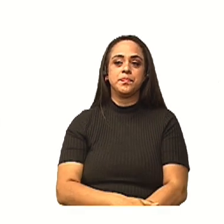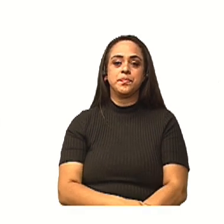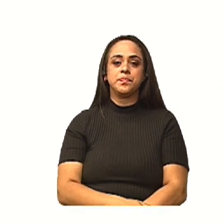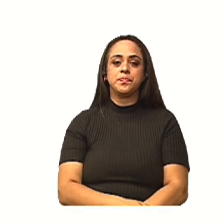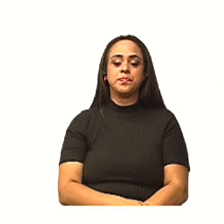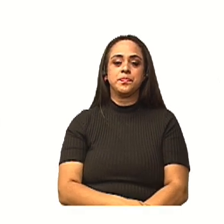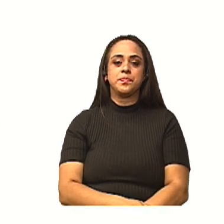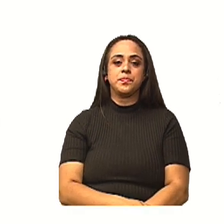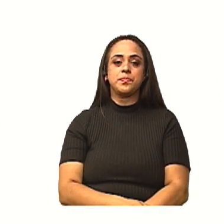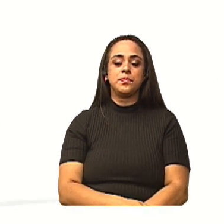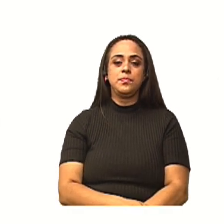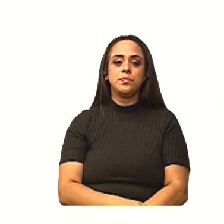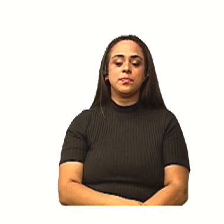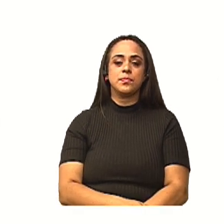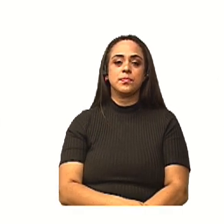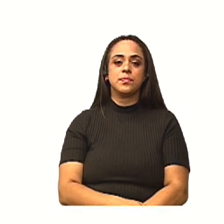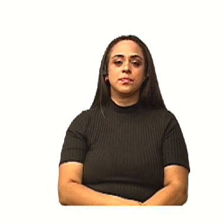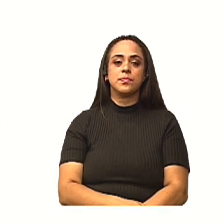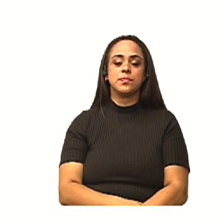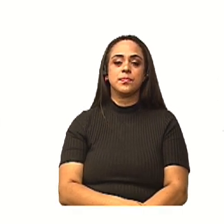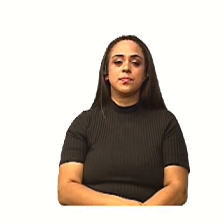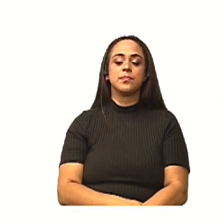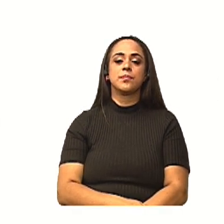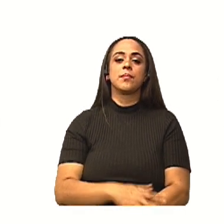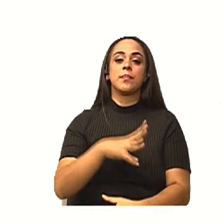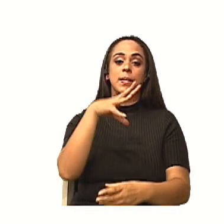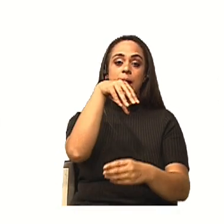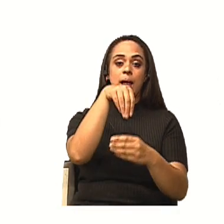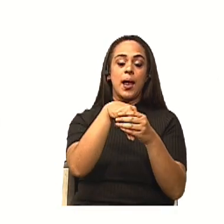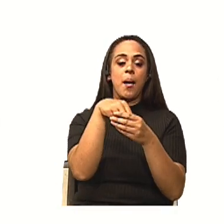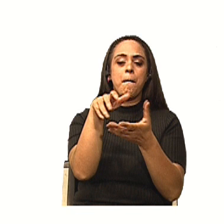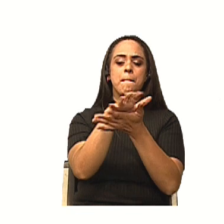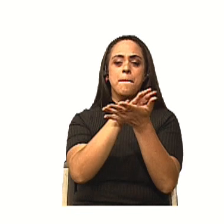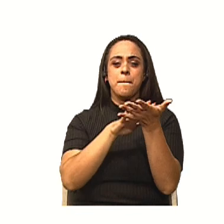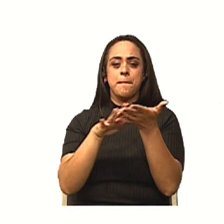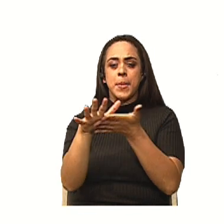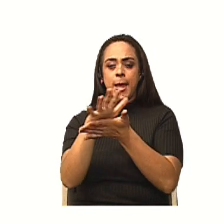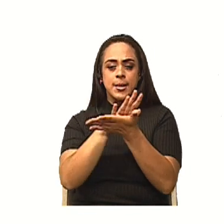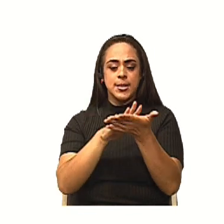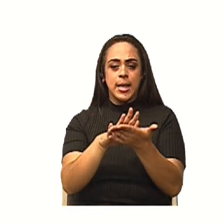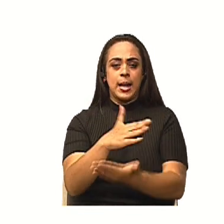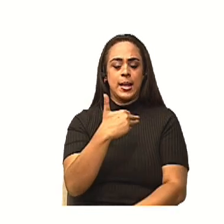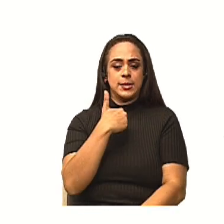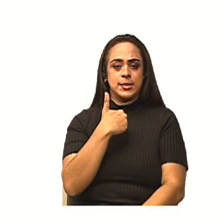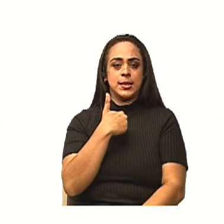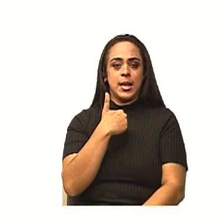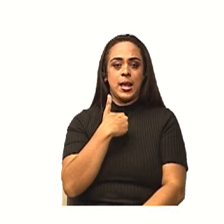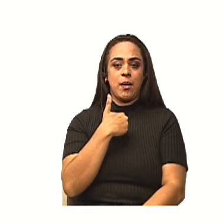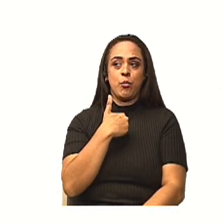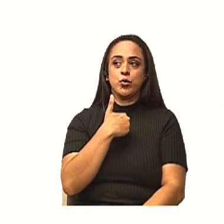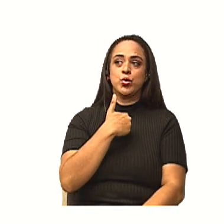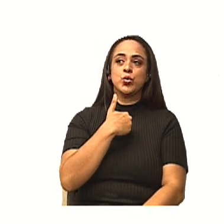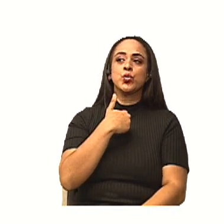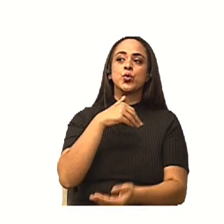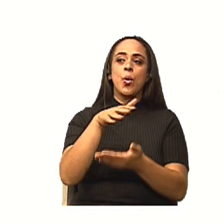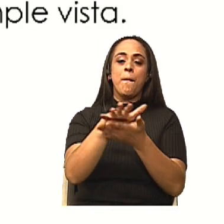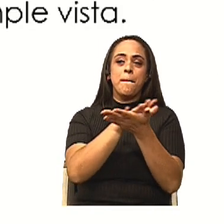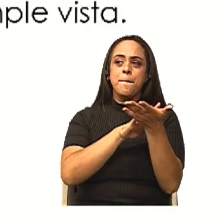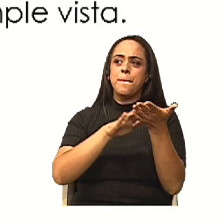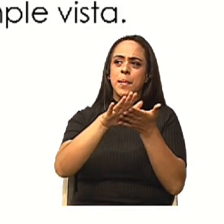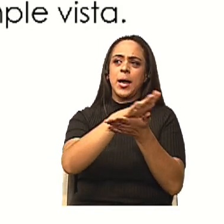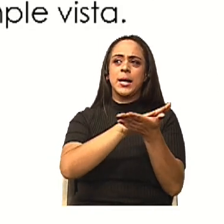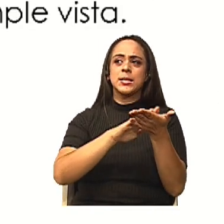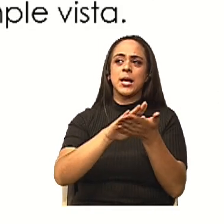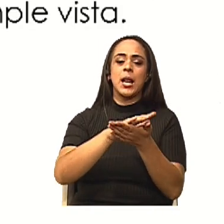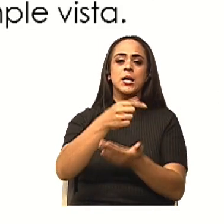Ok, por último, dentro de las mezclas tenemos las mezclas groseras, las cuales vamos